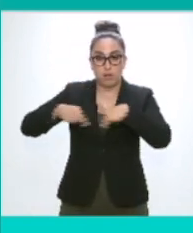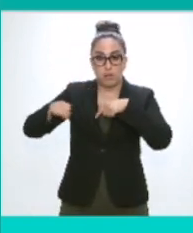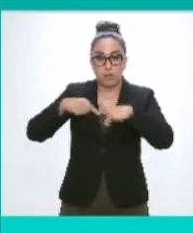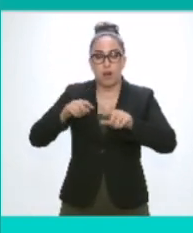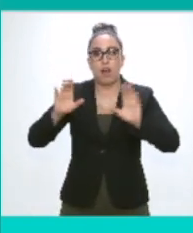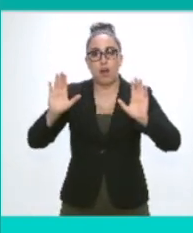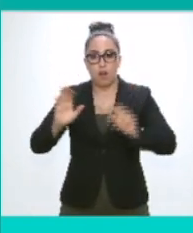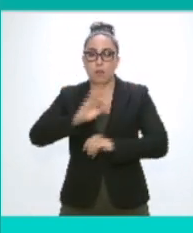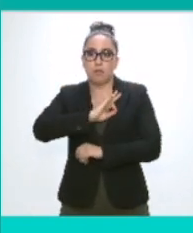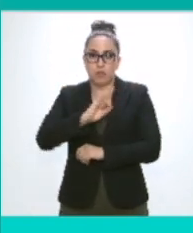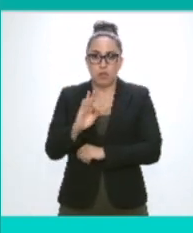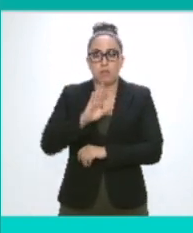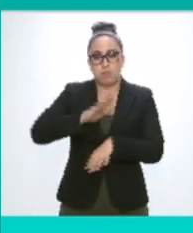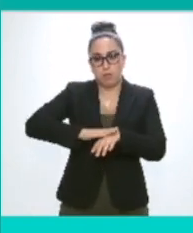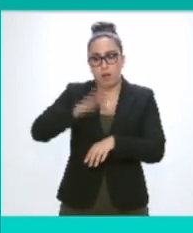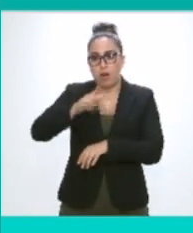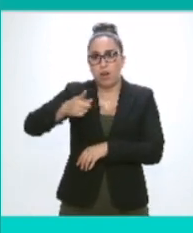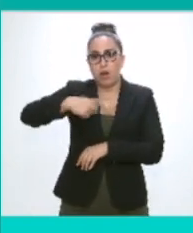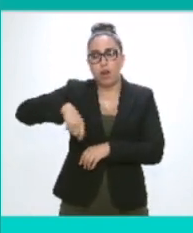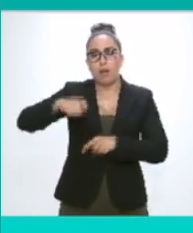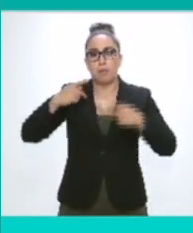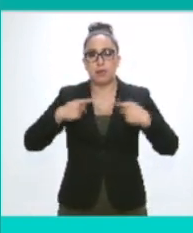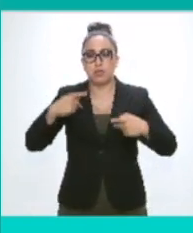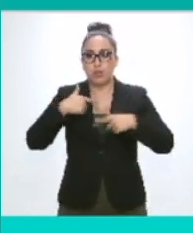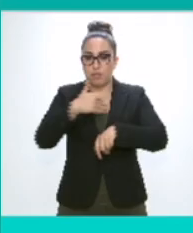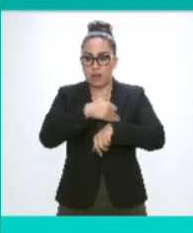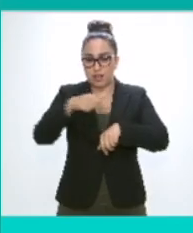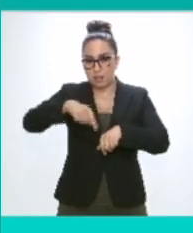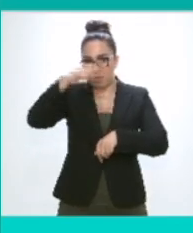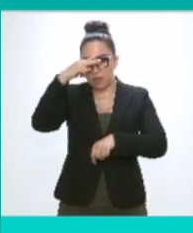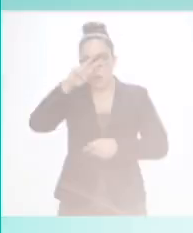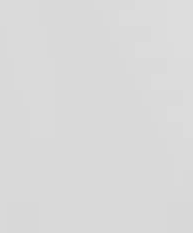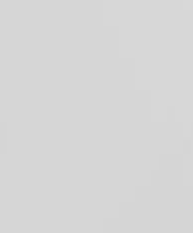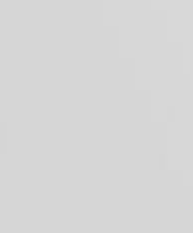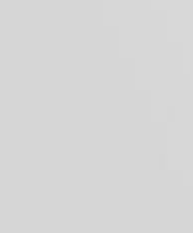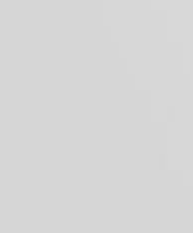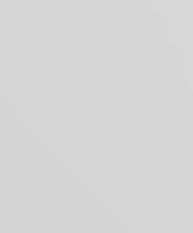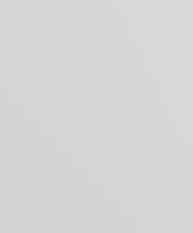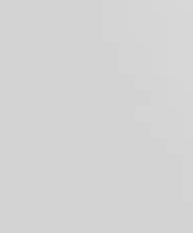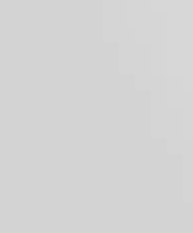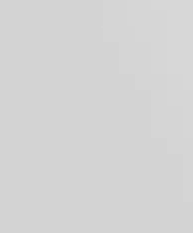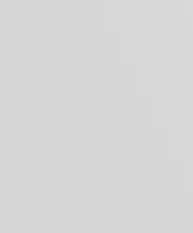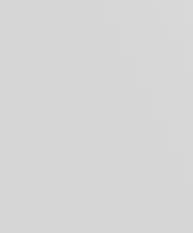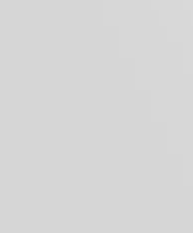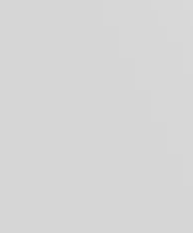en la participación de las familias mexicanas en esta actividad recreativas